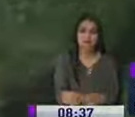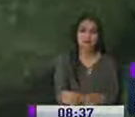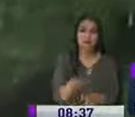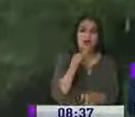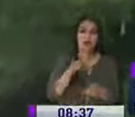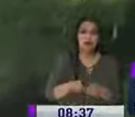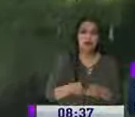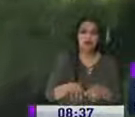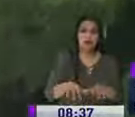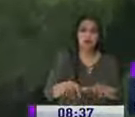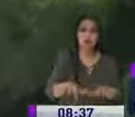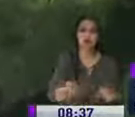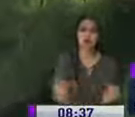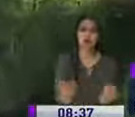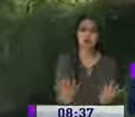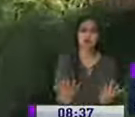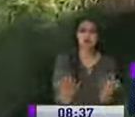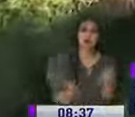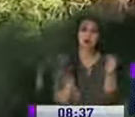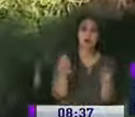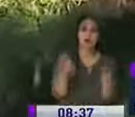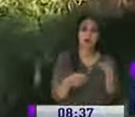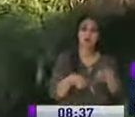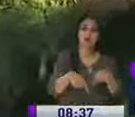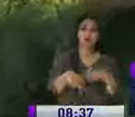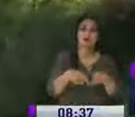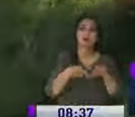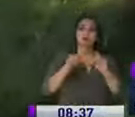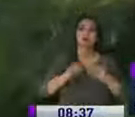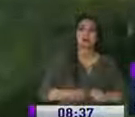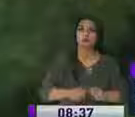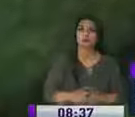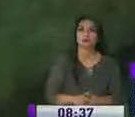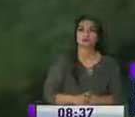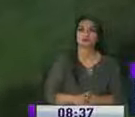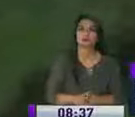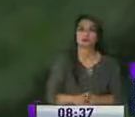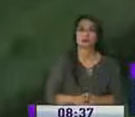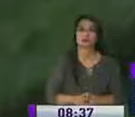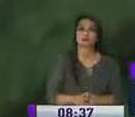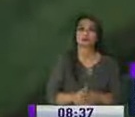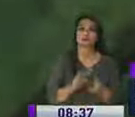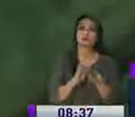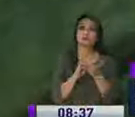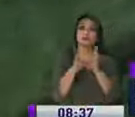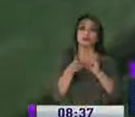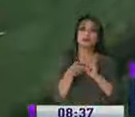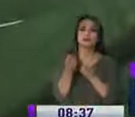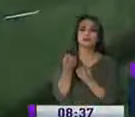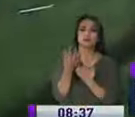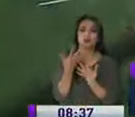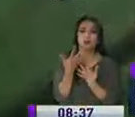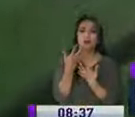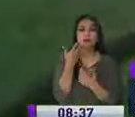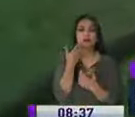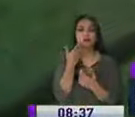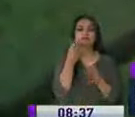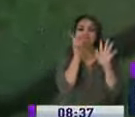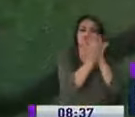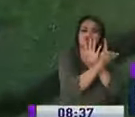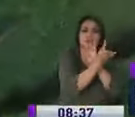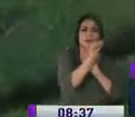abuso sexual por parte de este ex profesor que laboraba en la entidad educativa. La etapa de instrucción fiscal